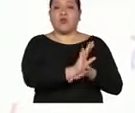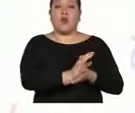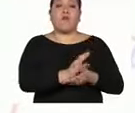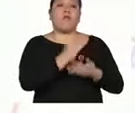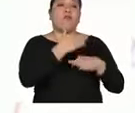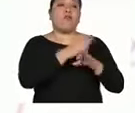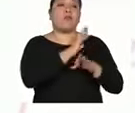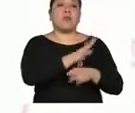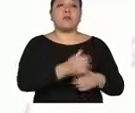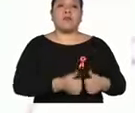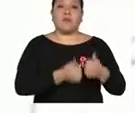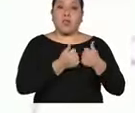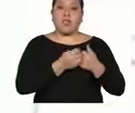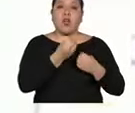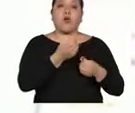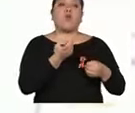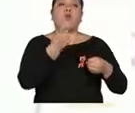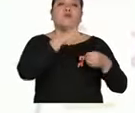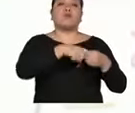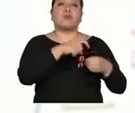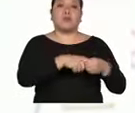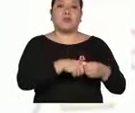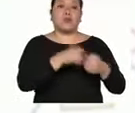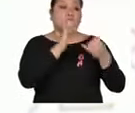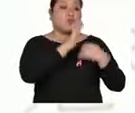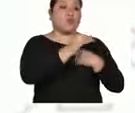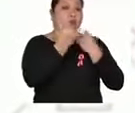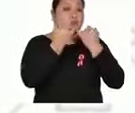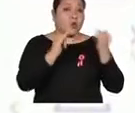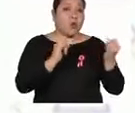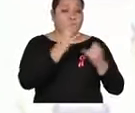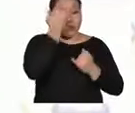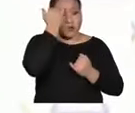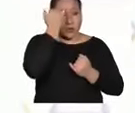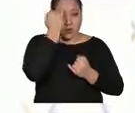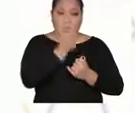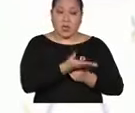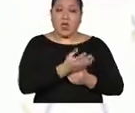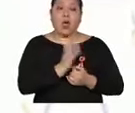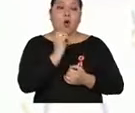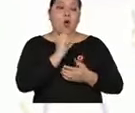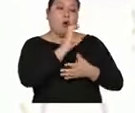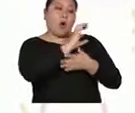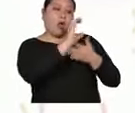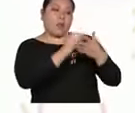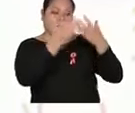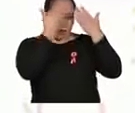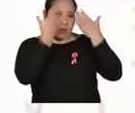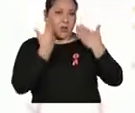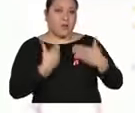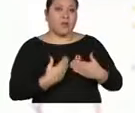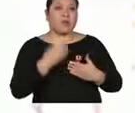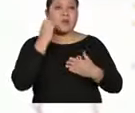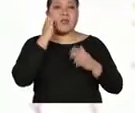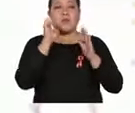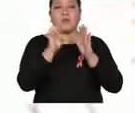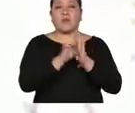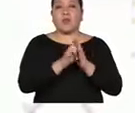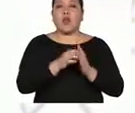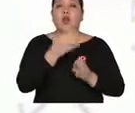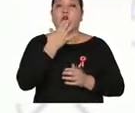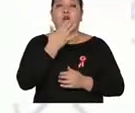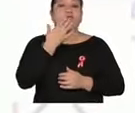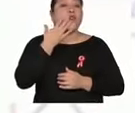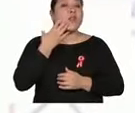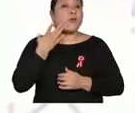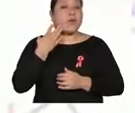de pertenencia, idioma y creencias, y o sus características físicas, por ejemplo, color